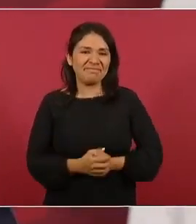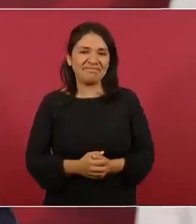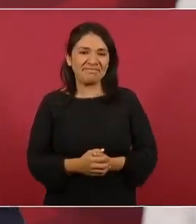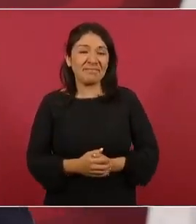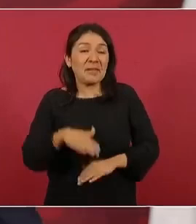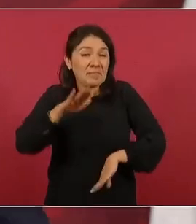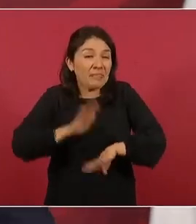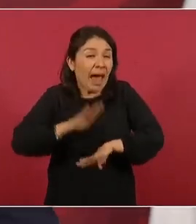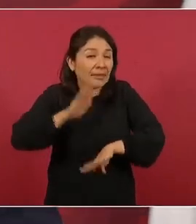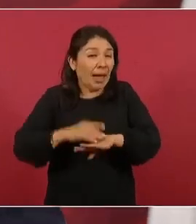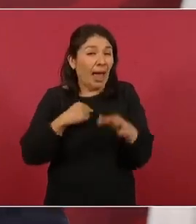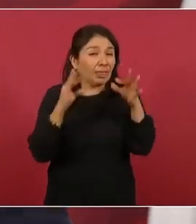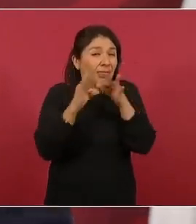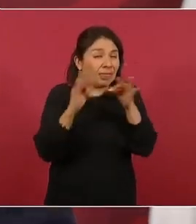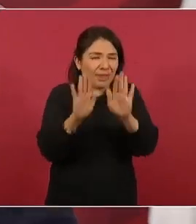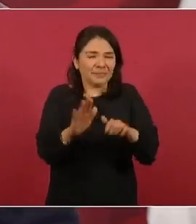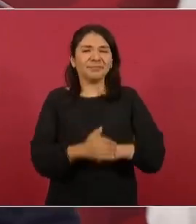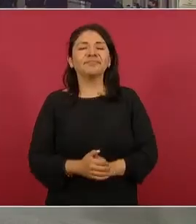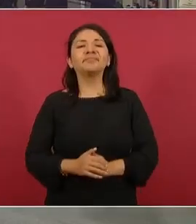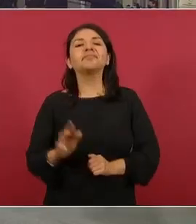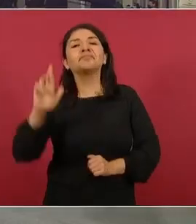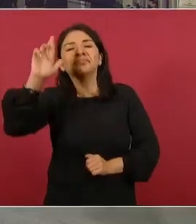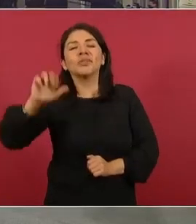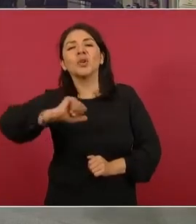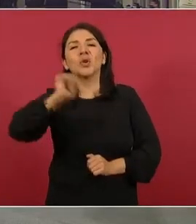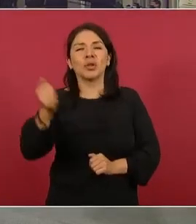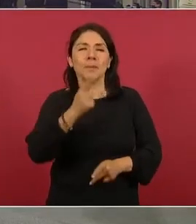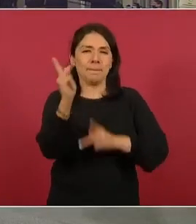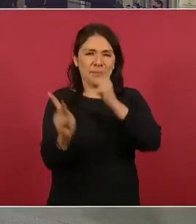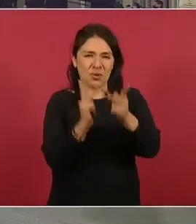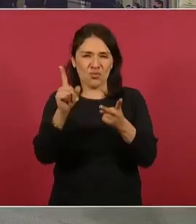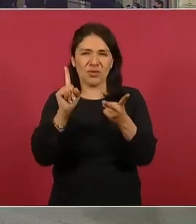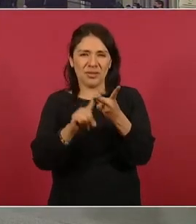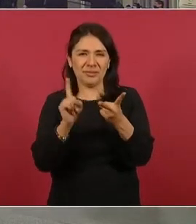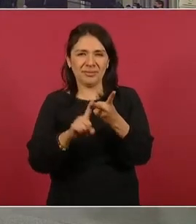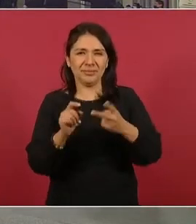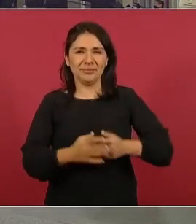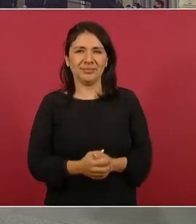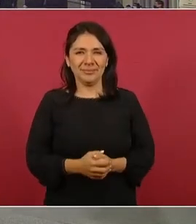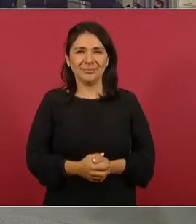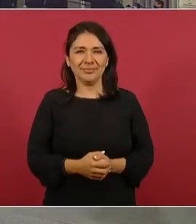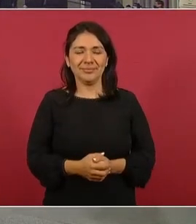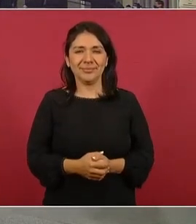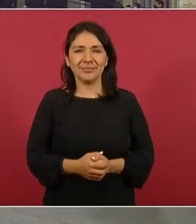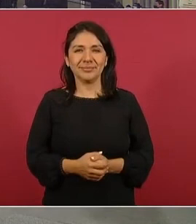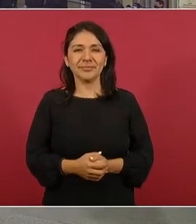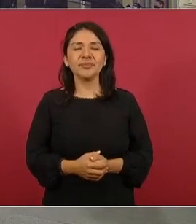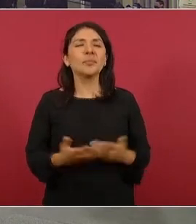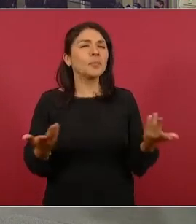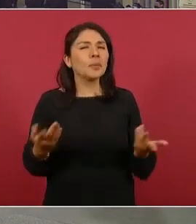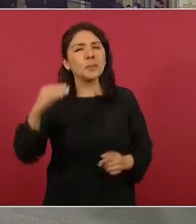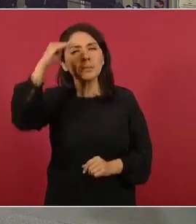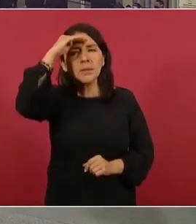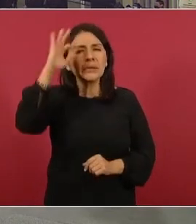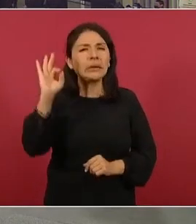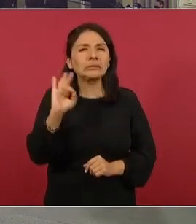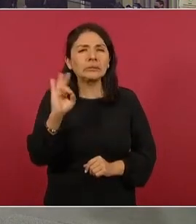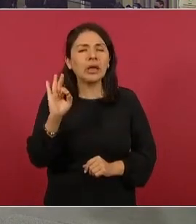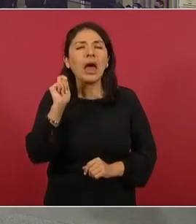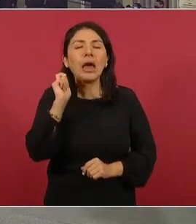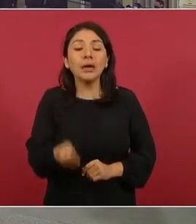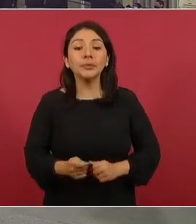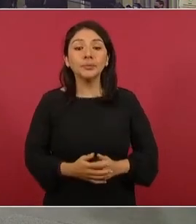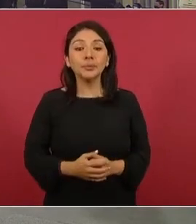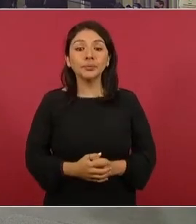no voy a… En una segunda pregunta, señor presidente, ¿qué posibilidades hay de